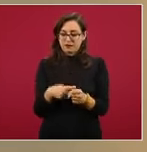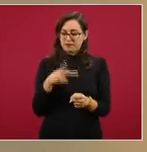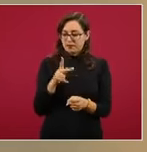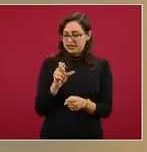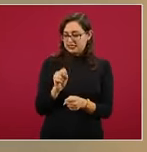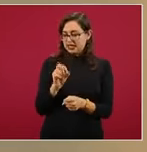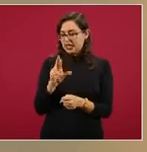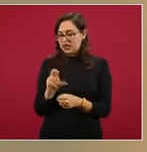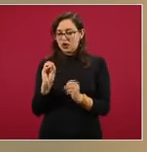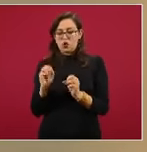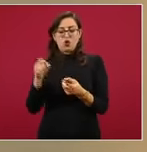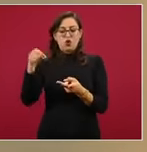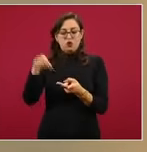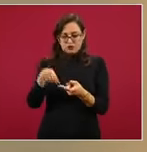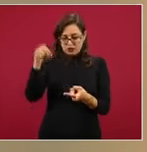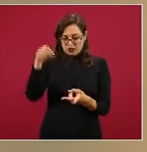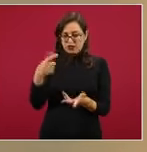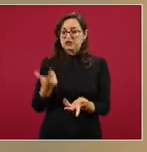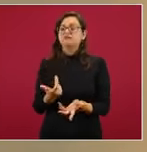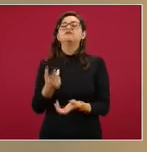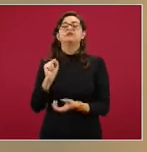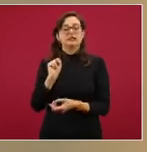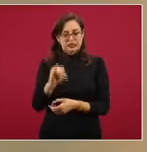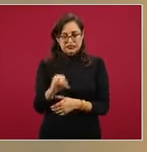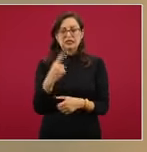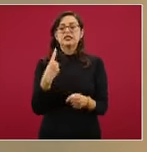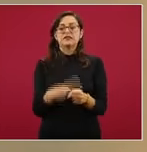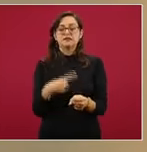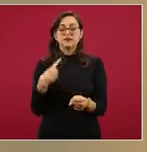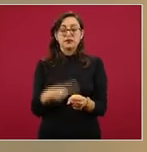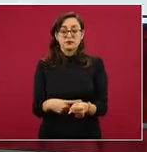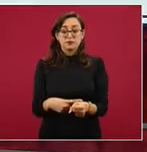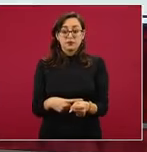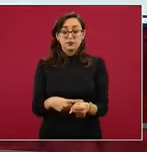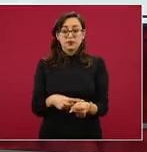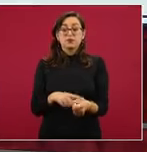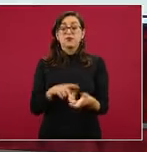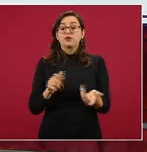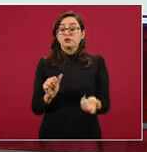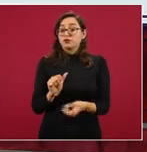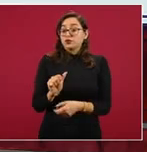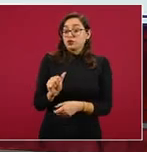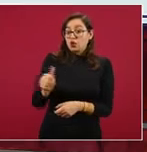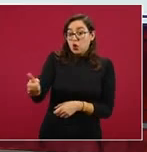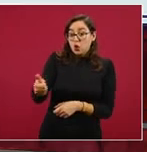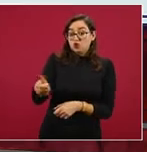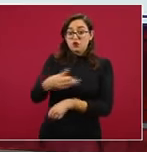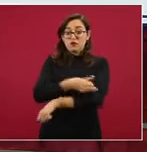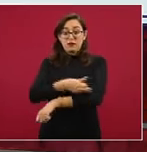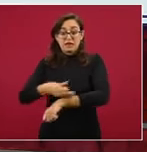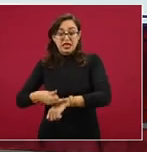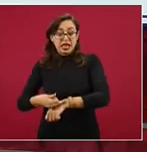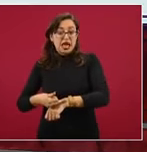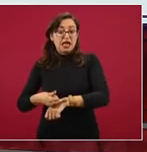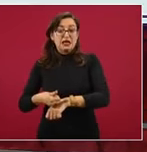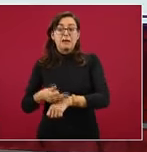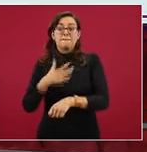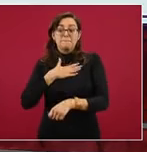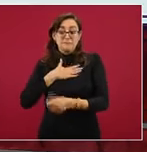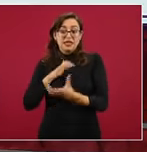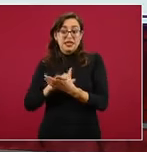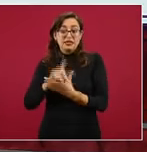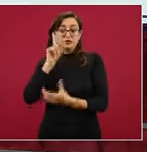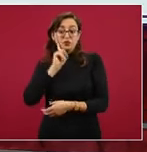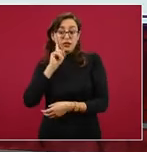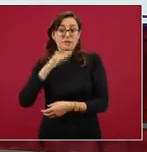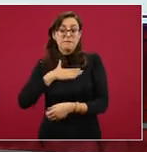o por antígeno al virus SARS-CoV-2, y después algún otro miembro de mi familia, como puede ser mi esposa o